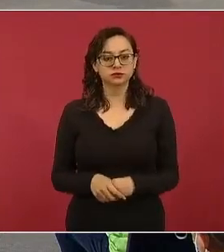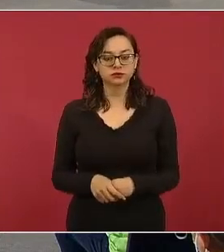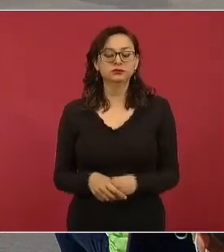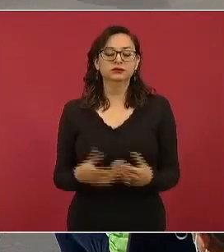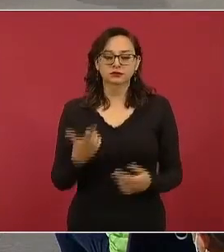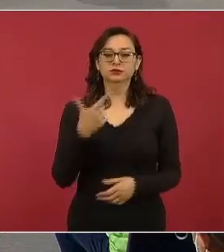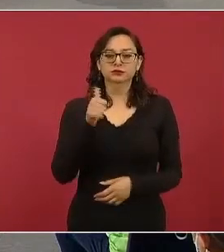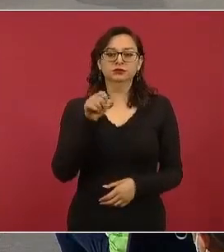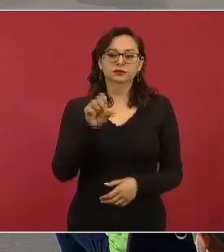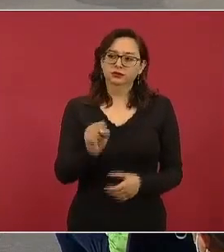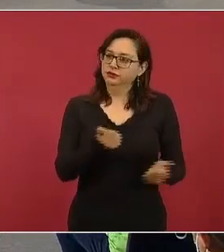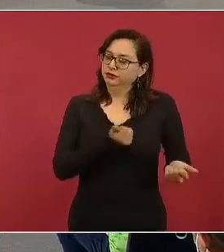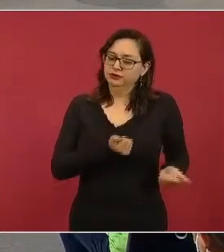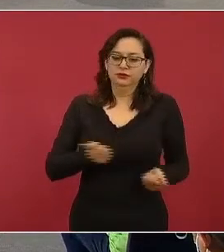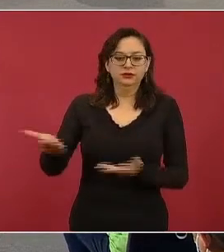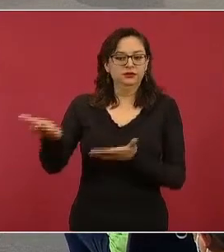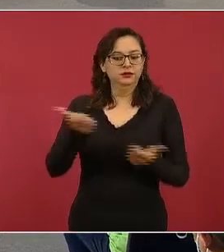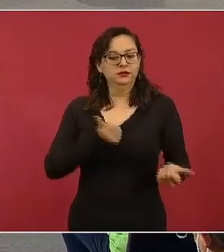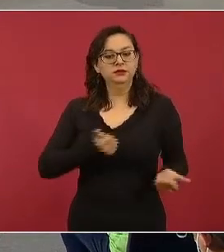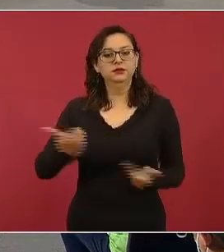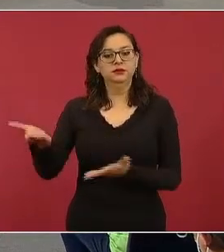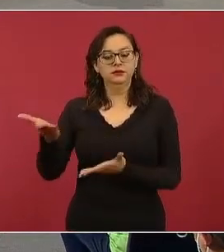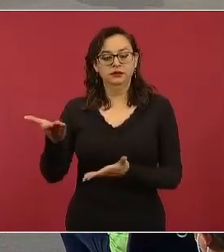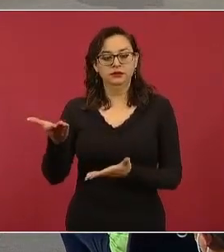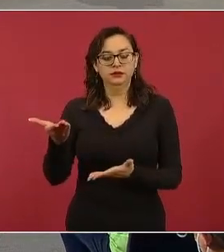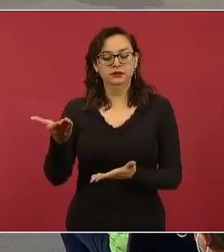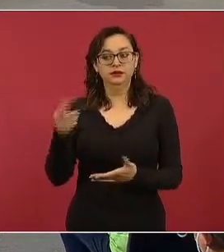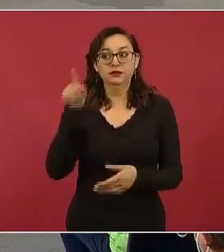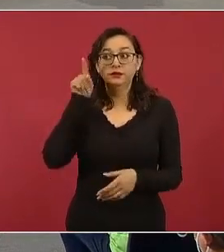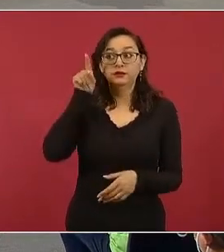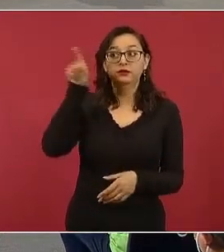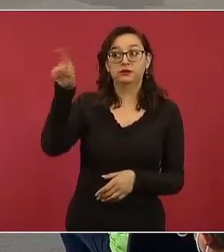con gas, para que no